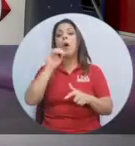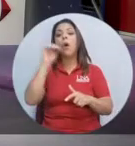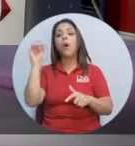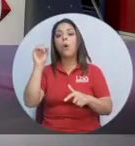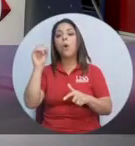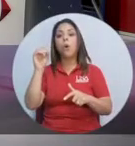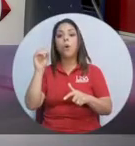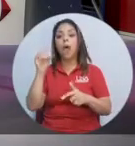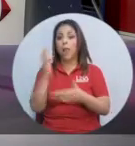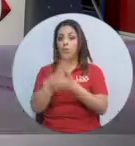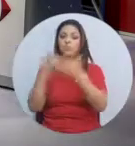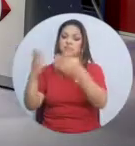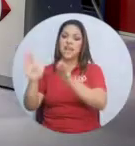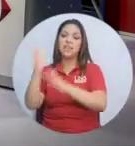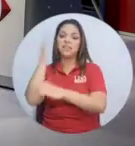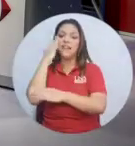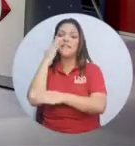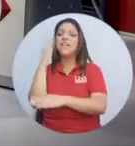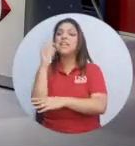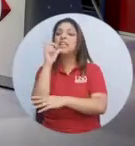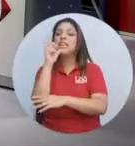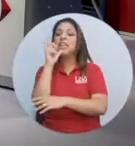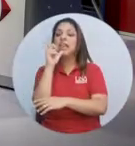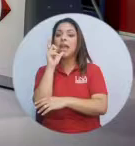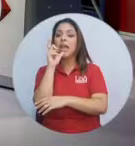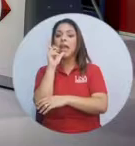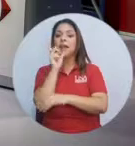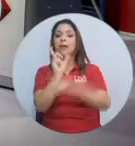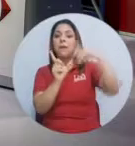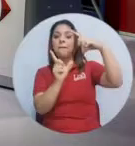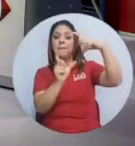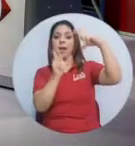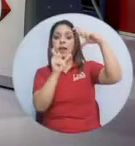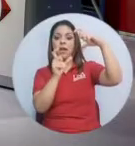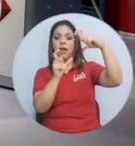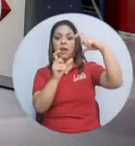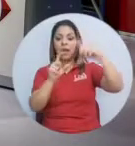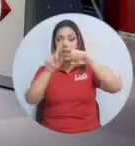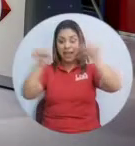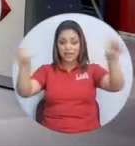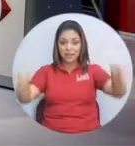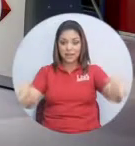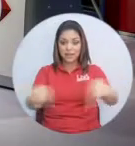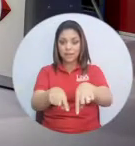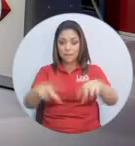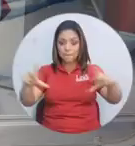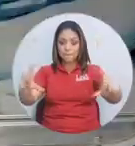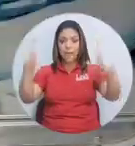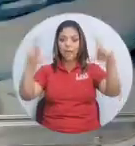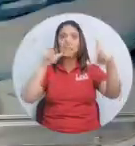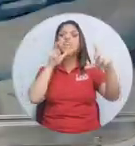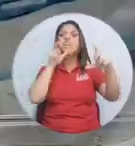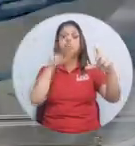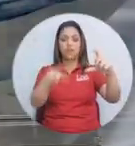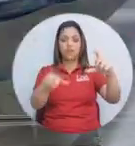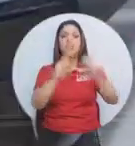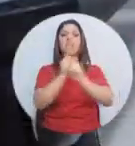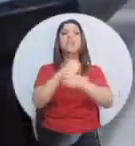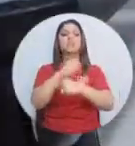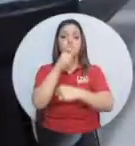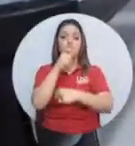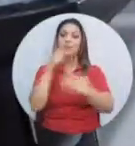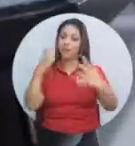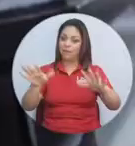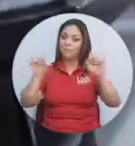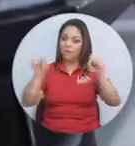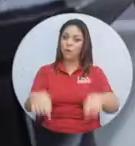un pantallazo y manda la evidencia, te avisa de que eso sucedió, ya podemos irlo protegiendo. Porque una de las